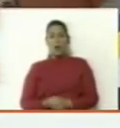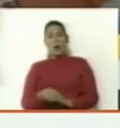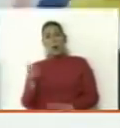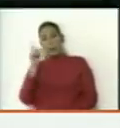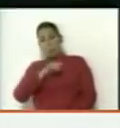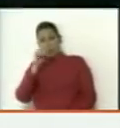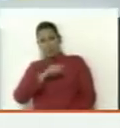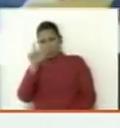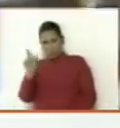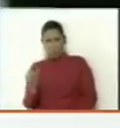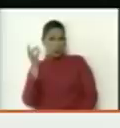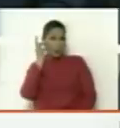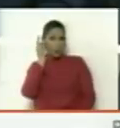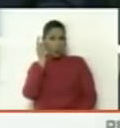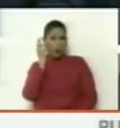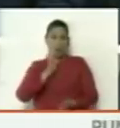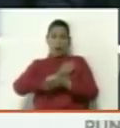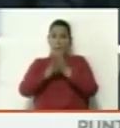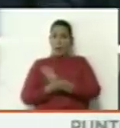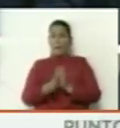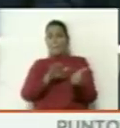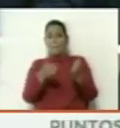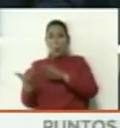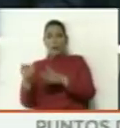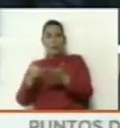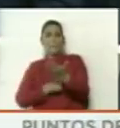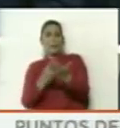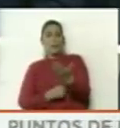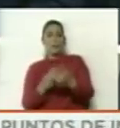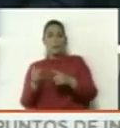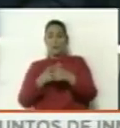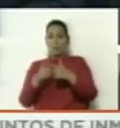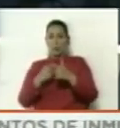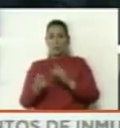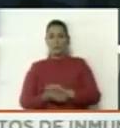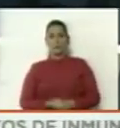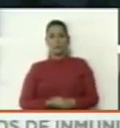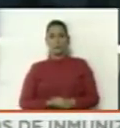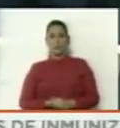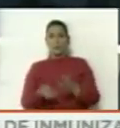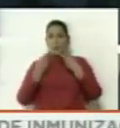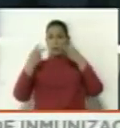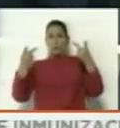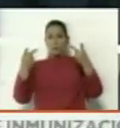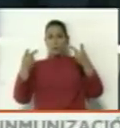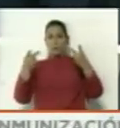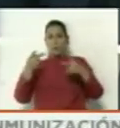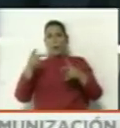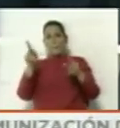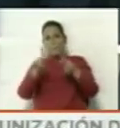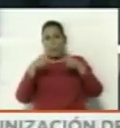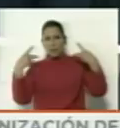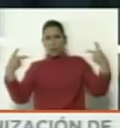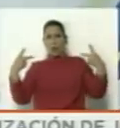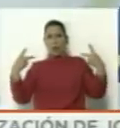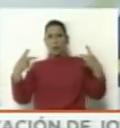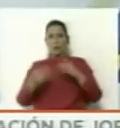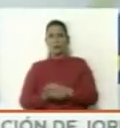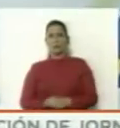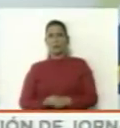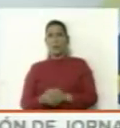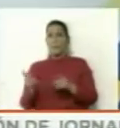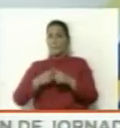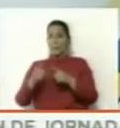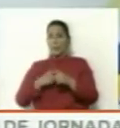venezolano Superlano que acabó con la muerte de su primo. Diario La Opinión de Cúcuta. Superlano y su primo andaban con